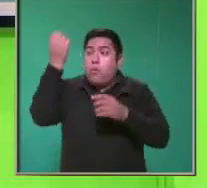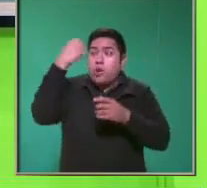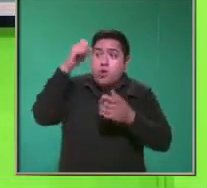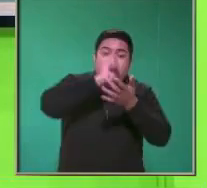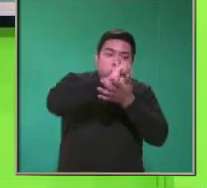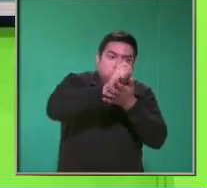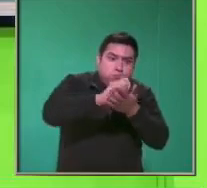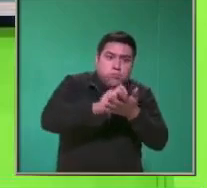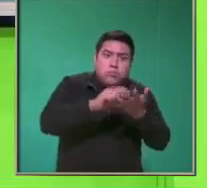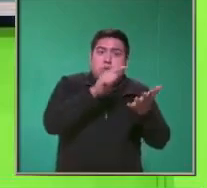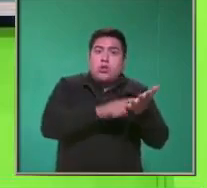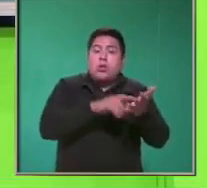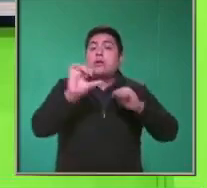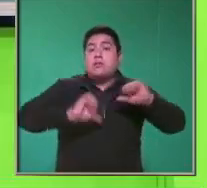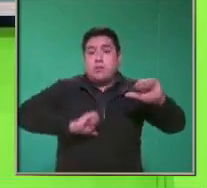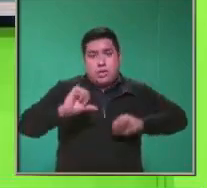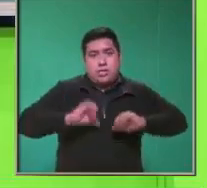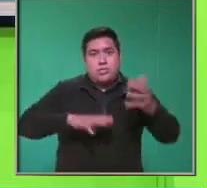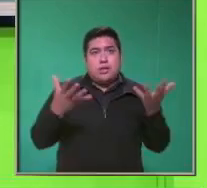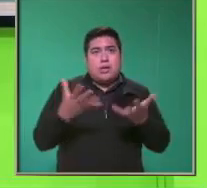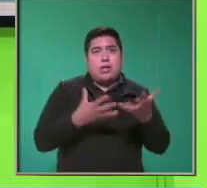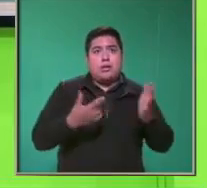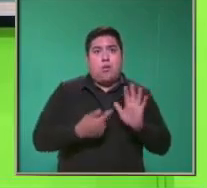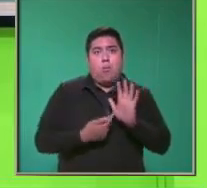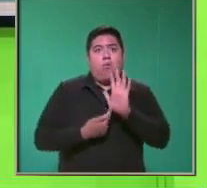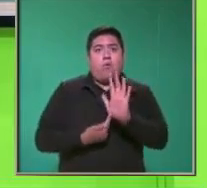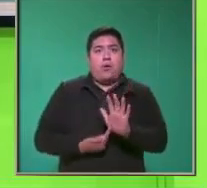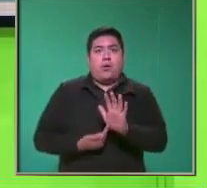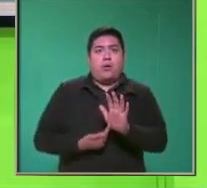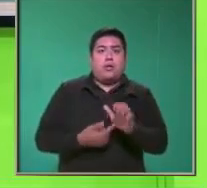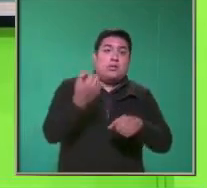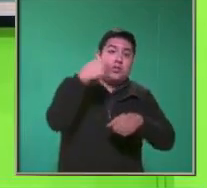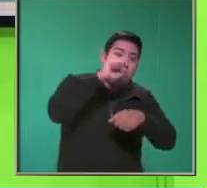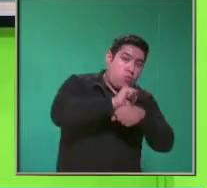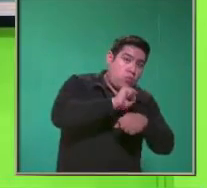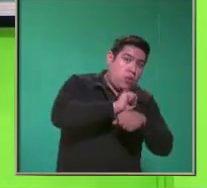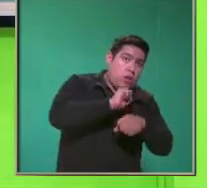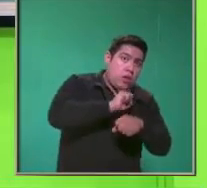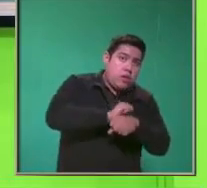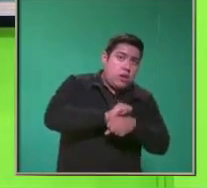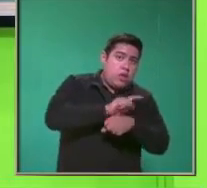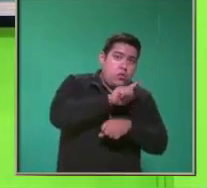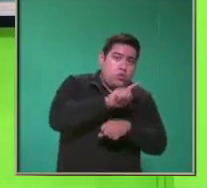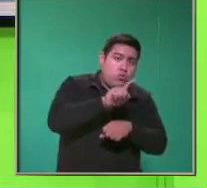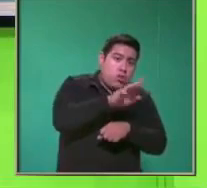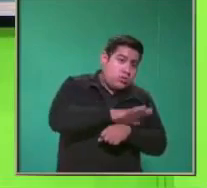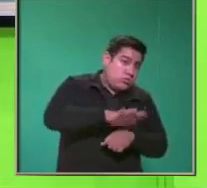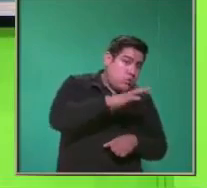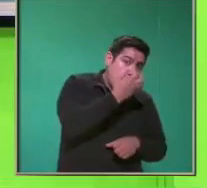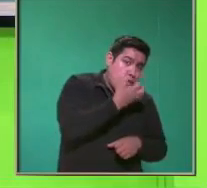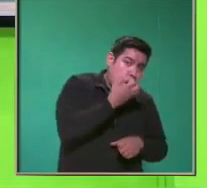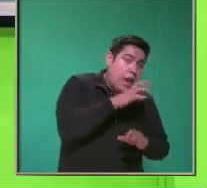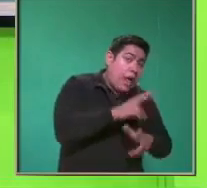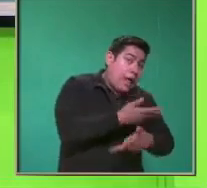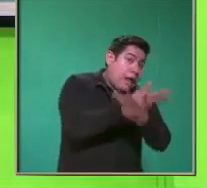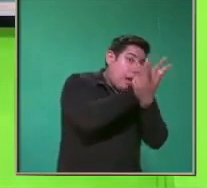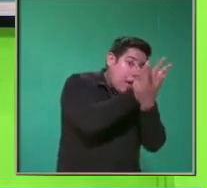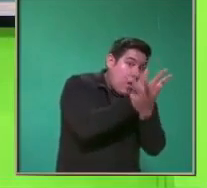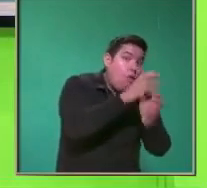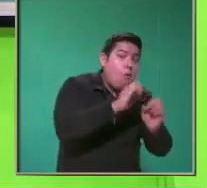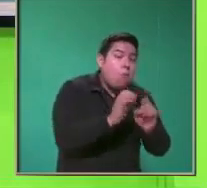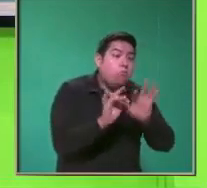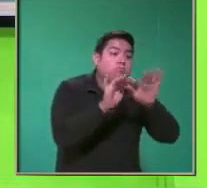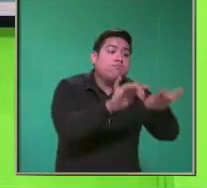las evidencias del trabajo que hacemos tanto en secundaria, en tu espacio, ya sea a distancia o ya sea